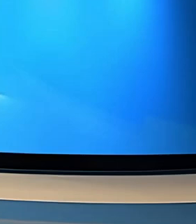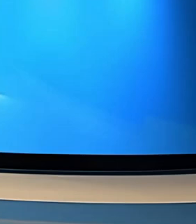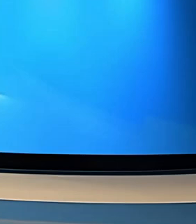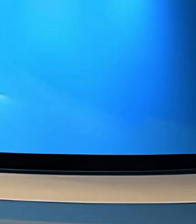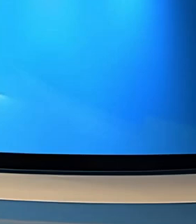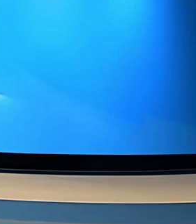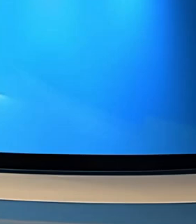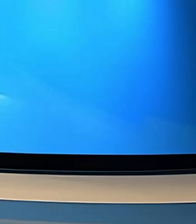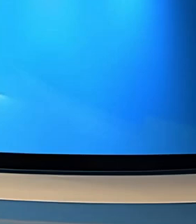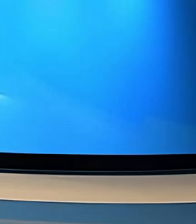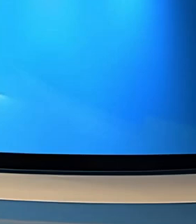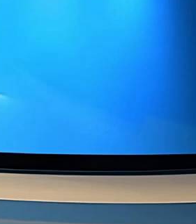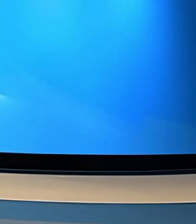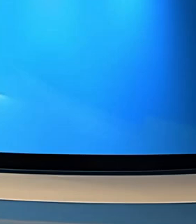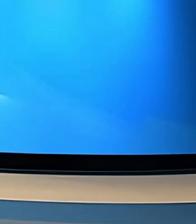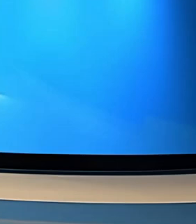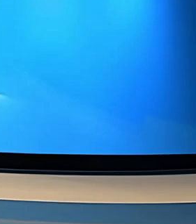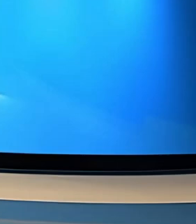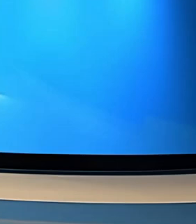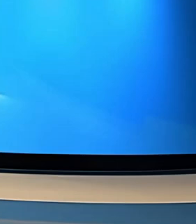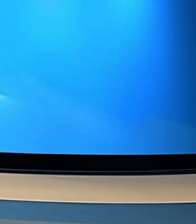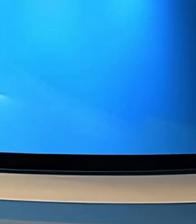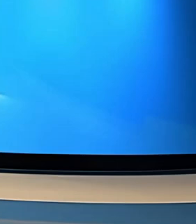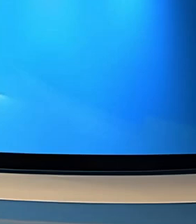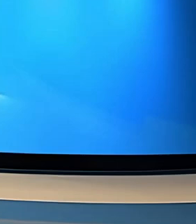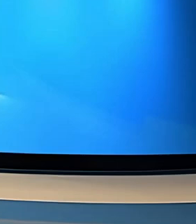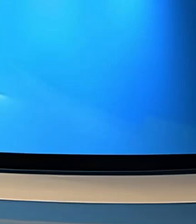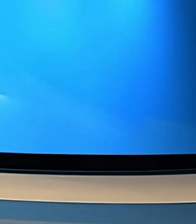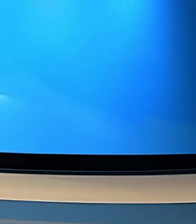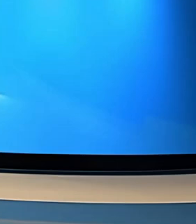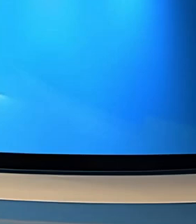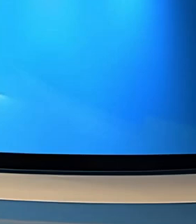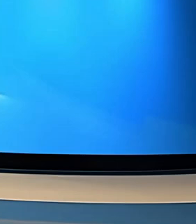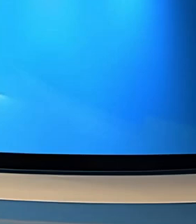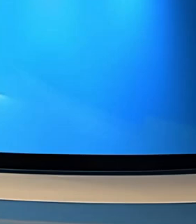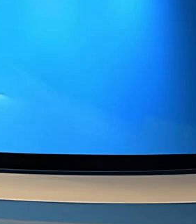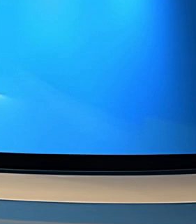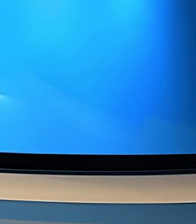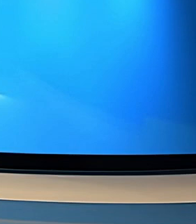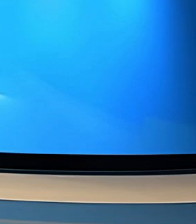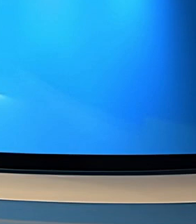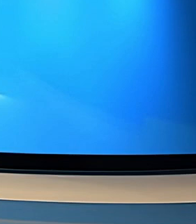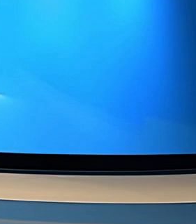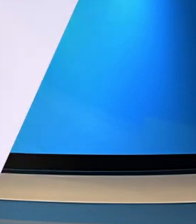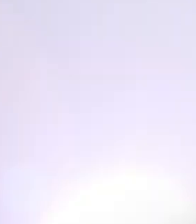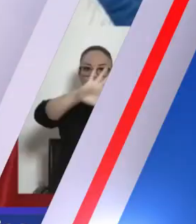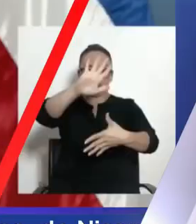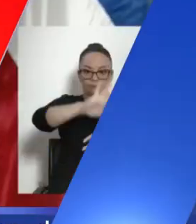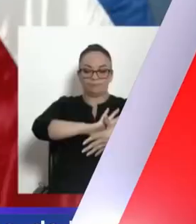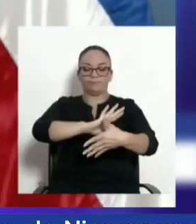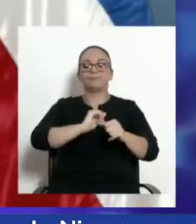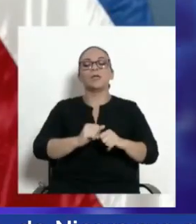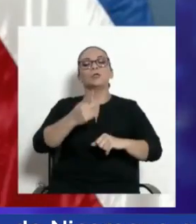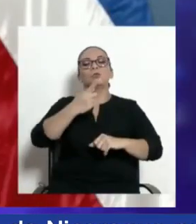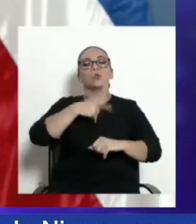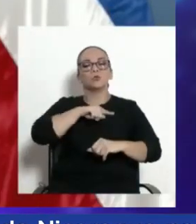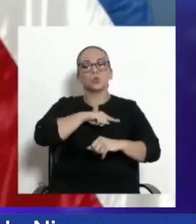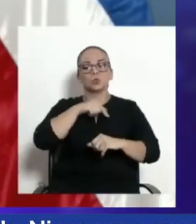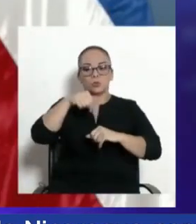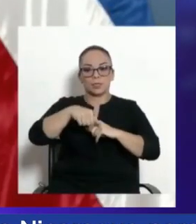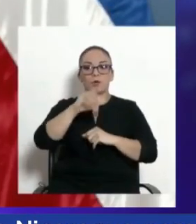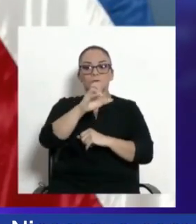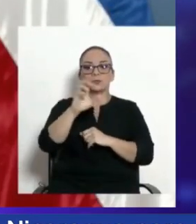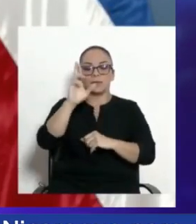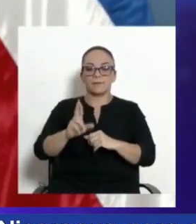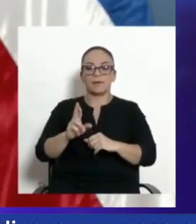crisis migratoria. Autoridades advierten de que deportarán a todo inmigrante que se porte mal. Contundente fue el anuncio